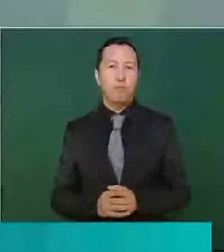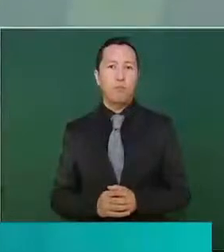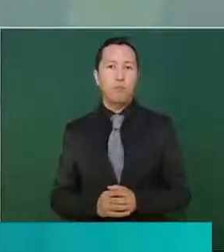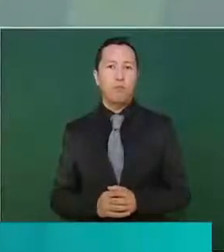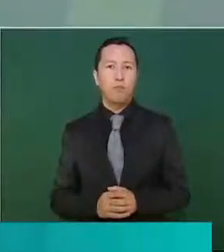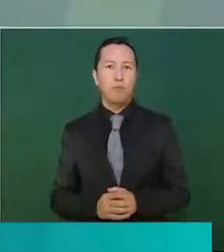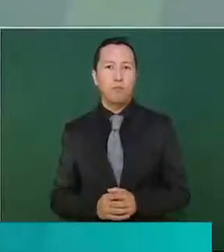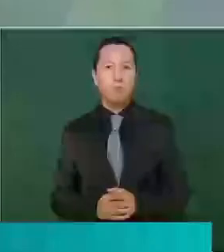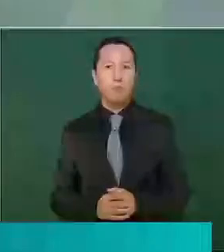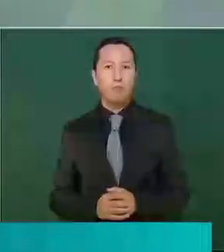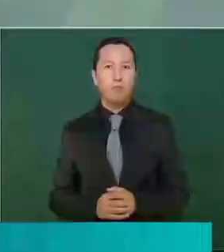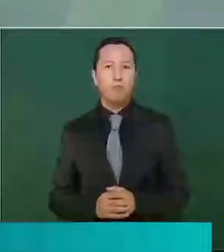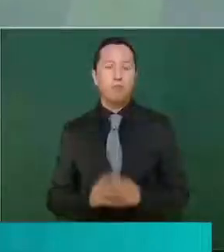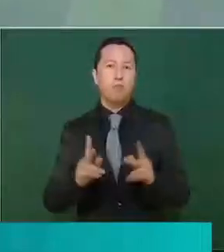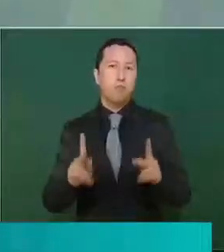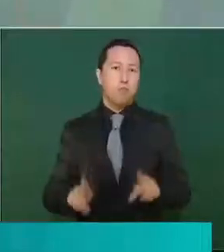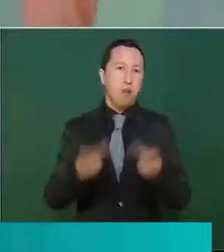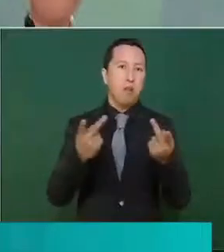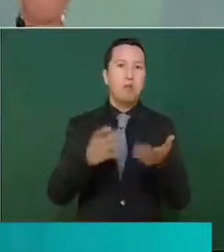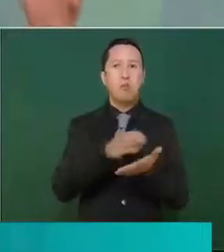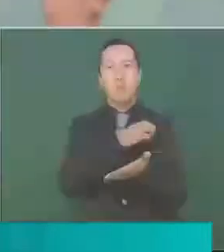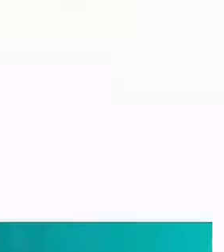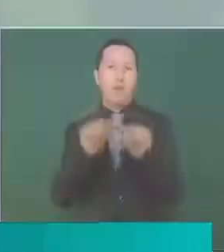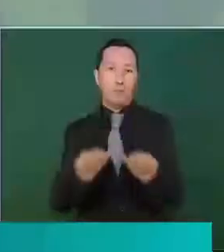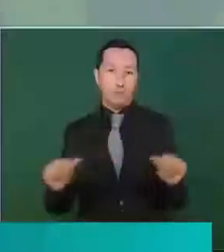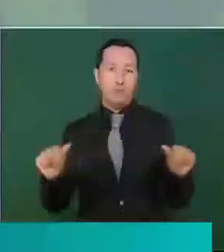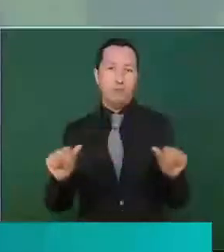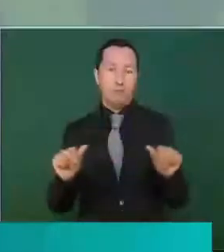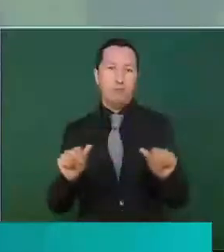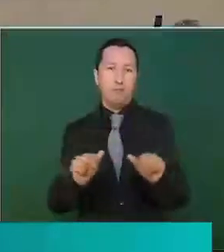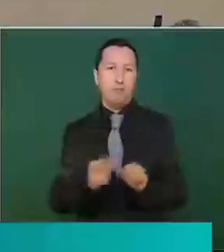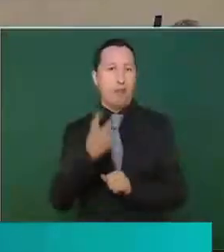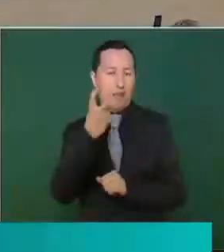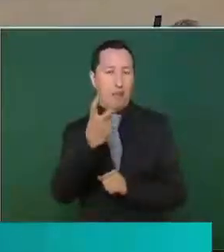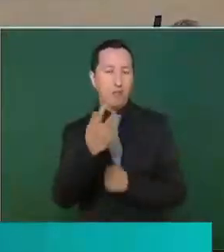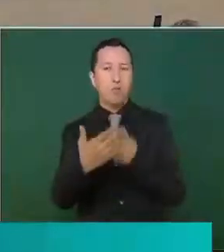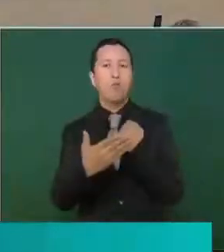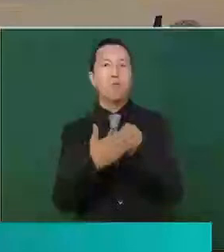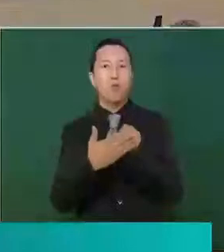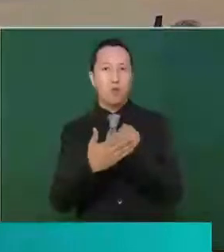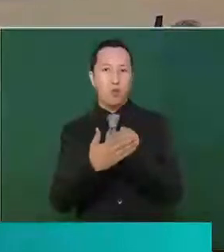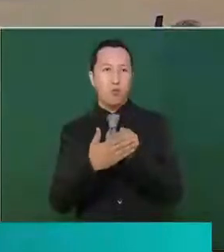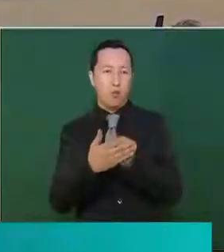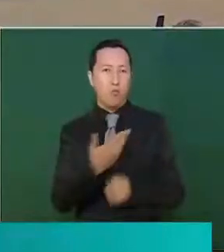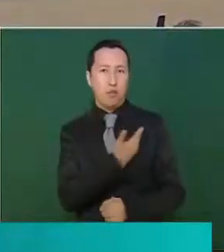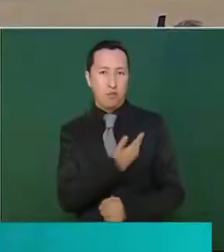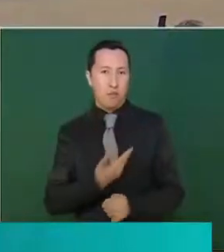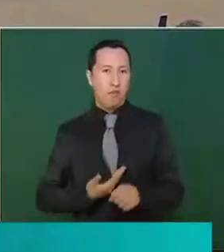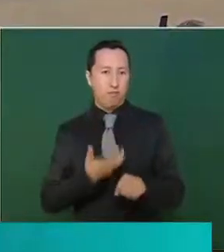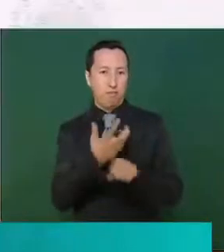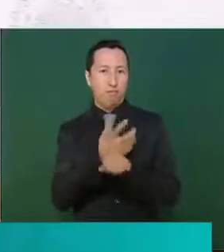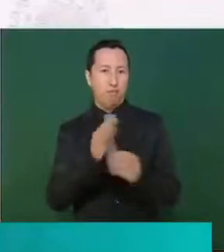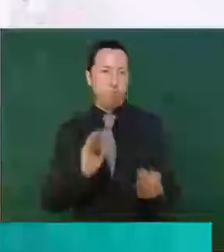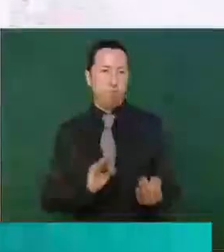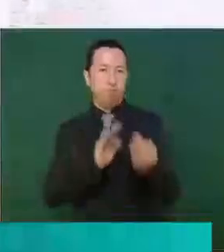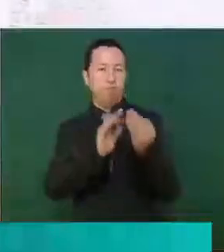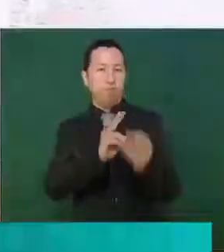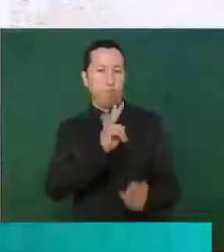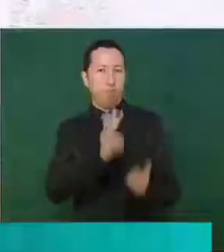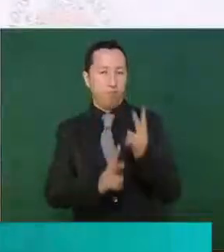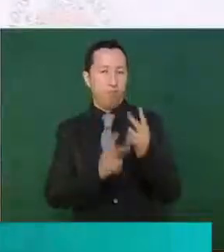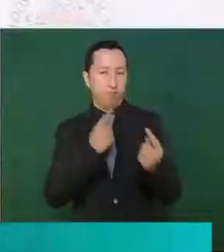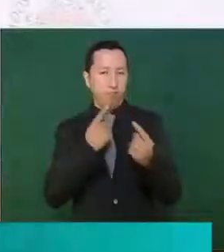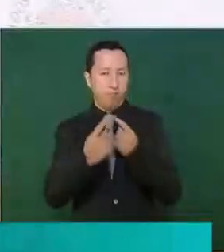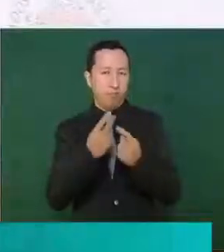económica, comercial en América. El segundo es que se